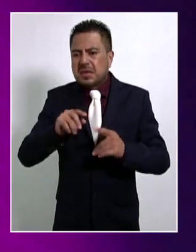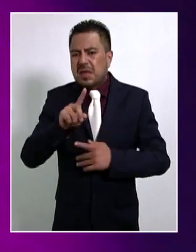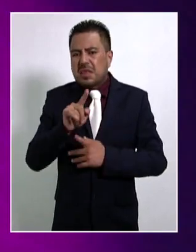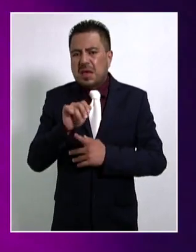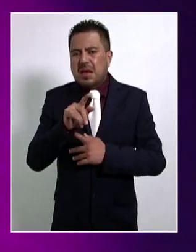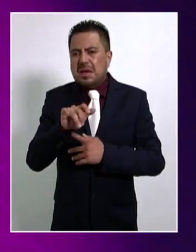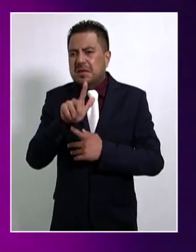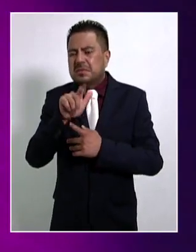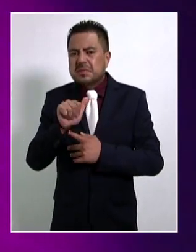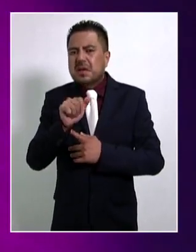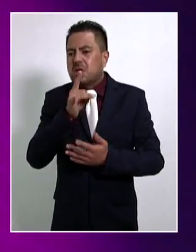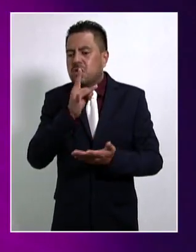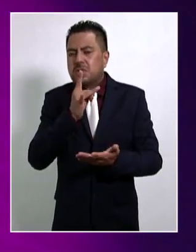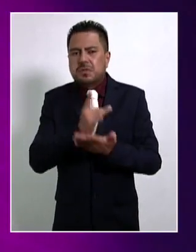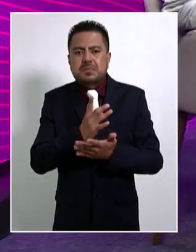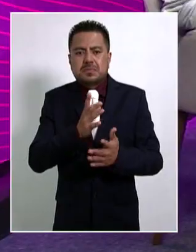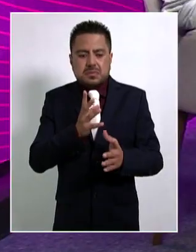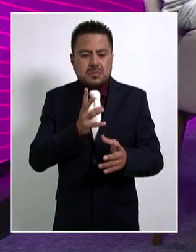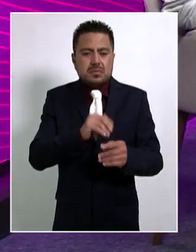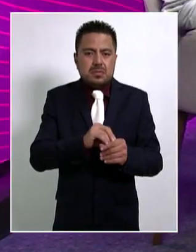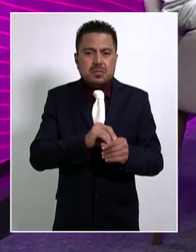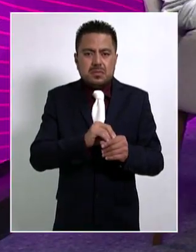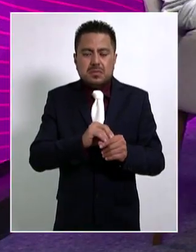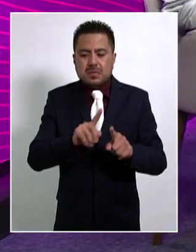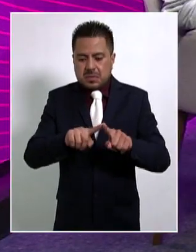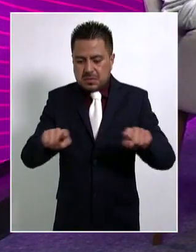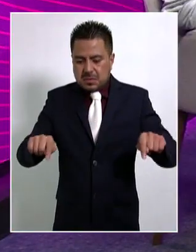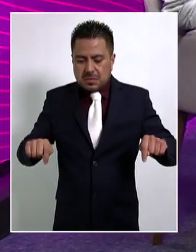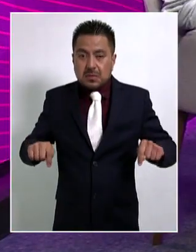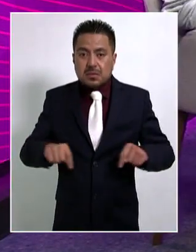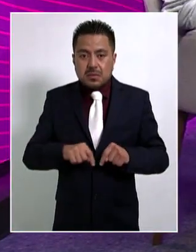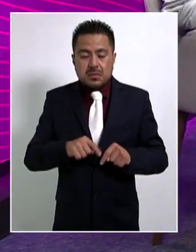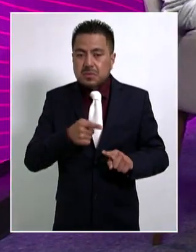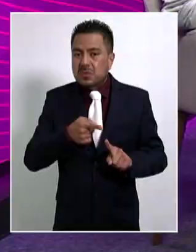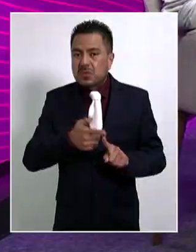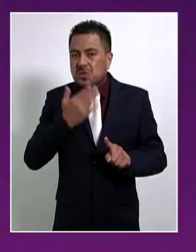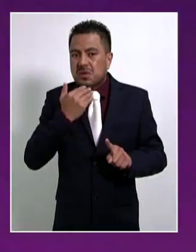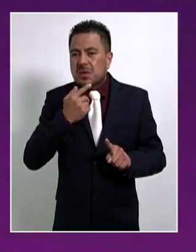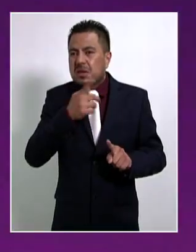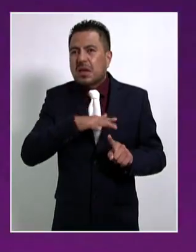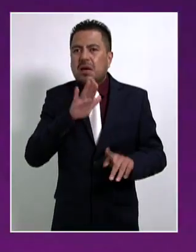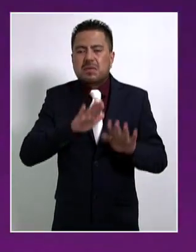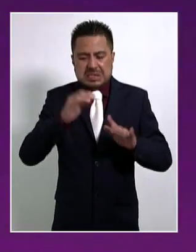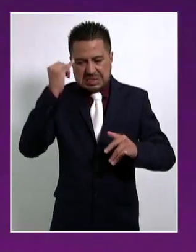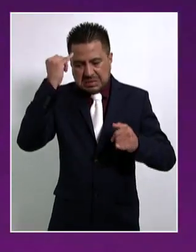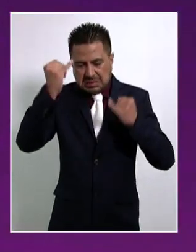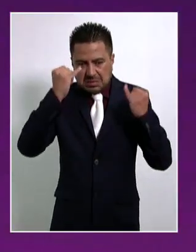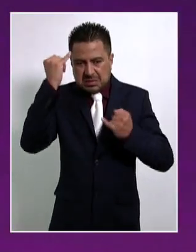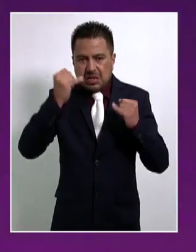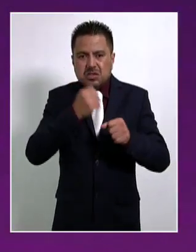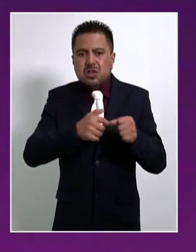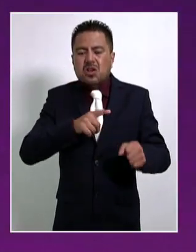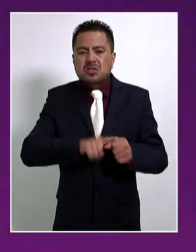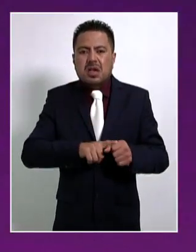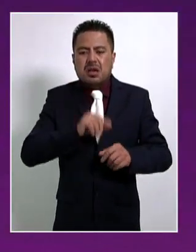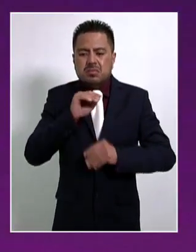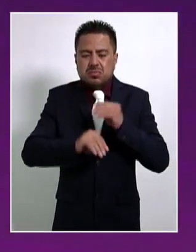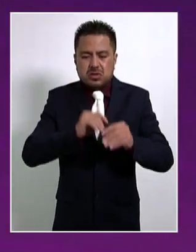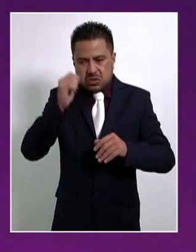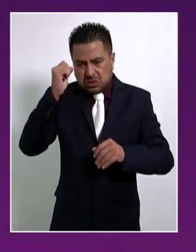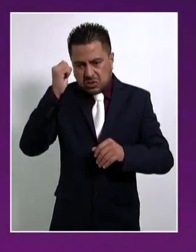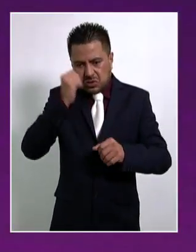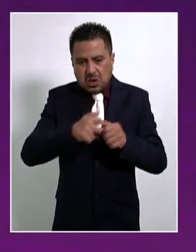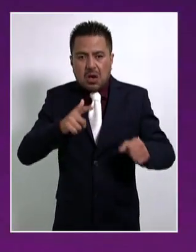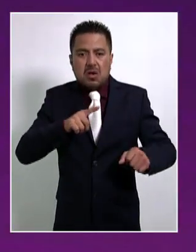Daniela, solamente cabe en este cuadrado, ¿no? Y son ficciones, al final del día, ficciones sociales, construcciones